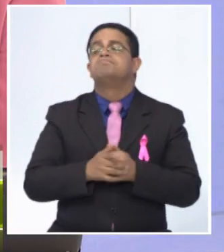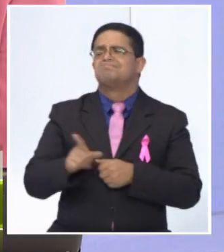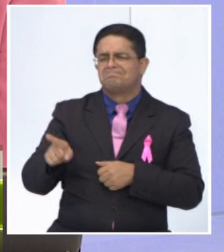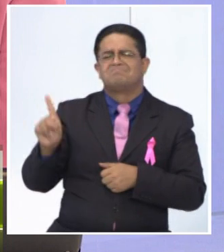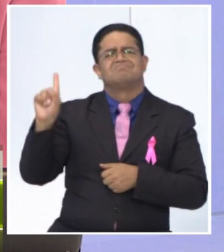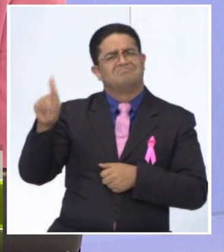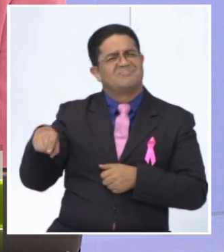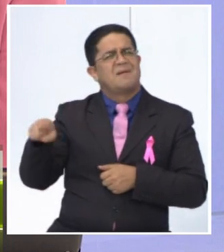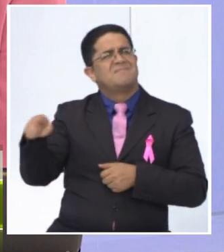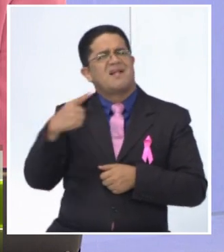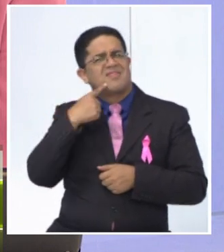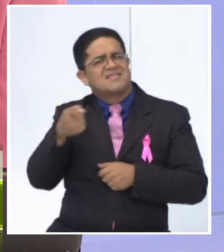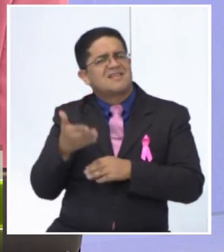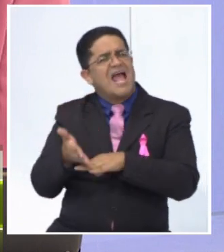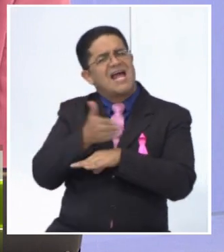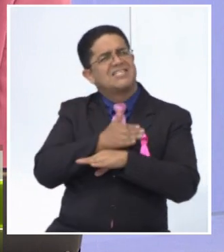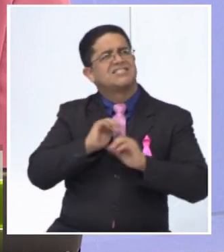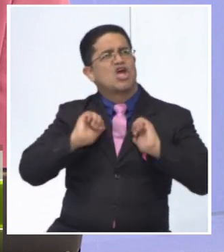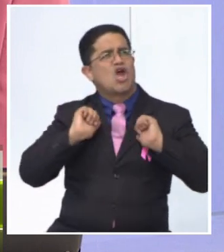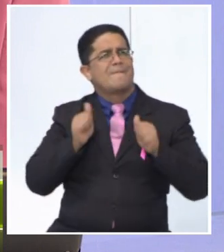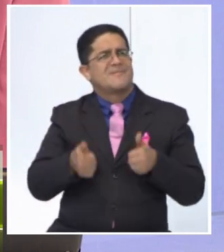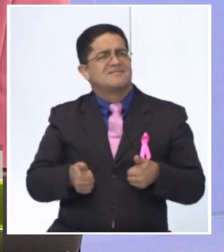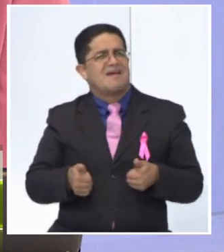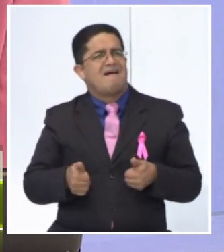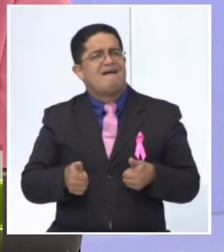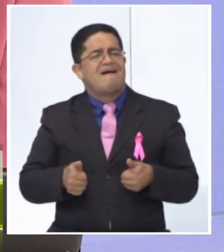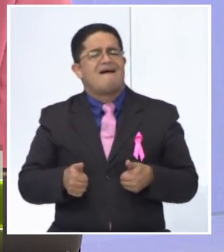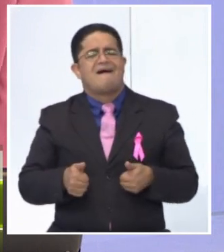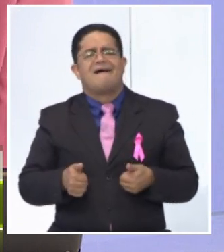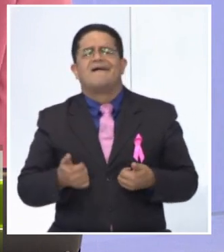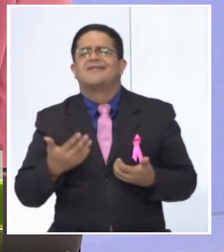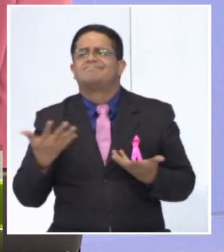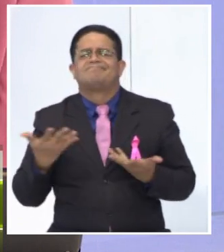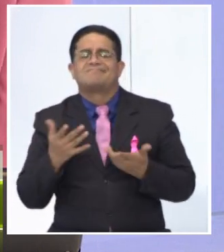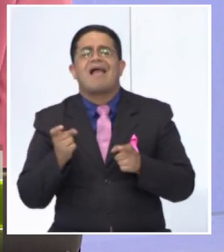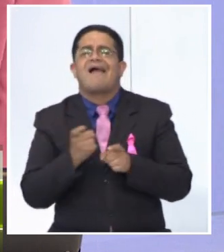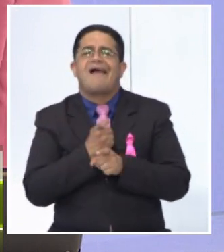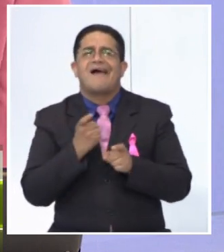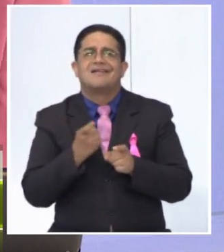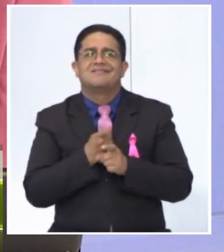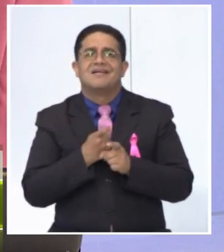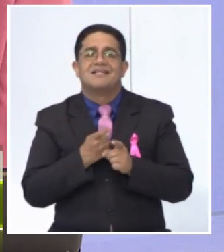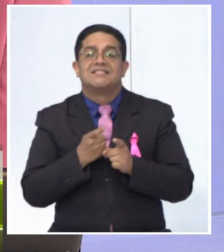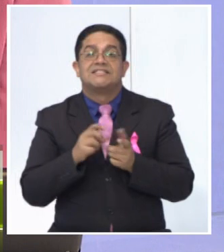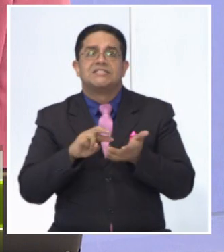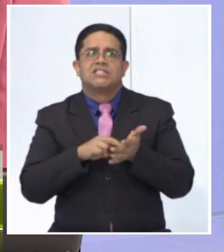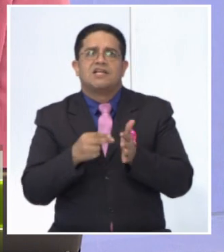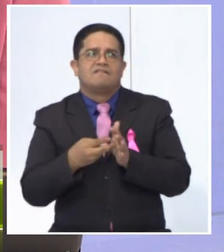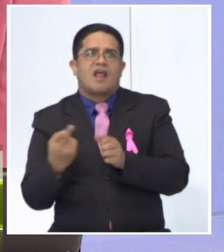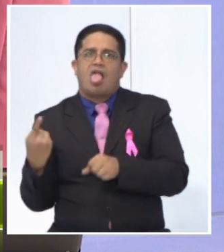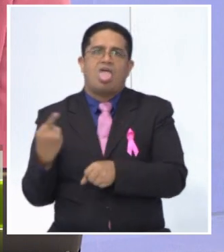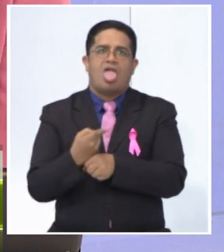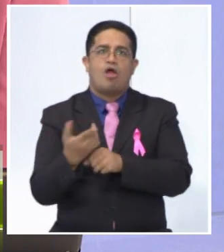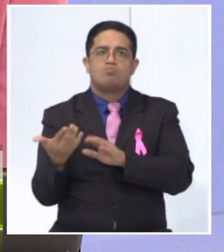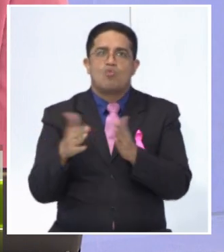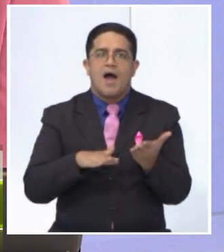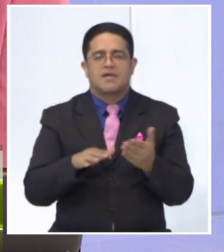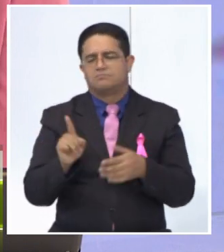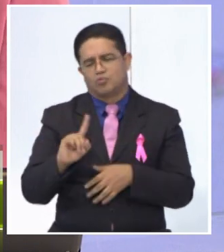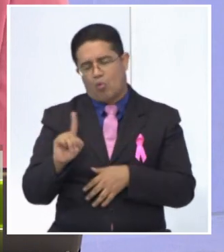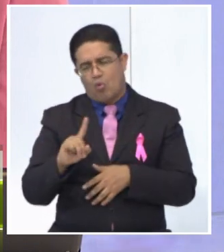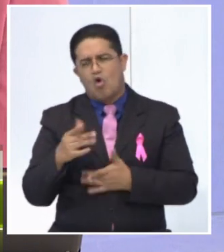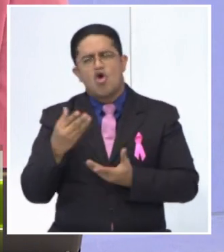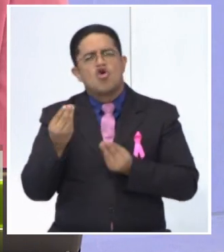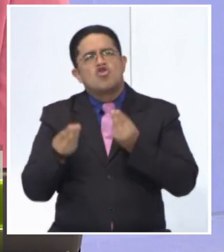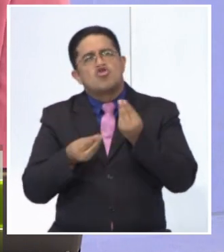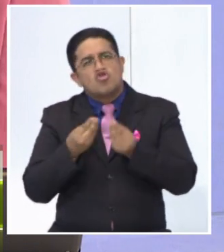algo muy importante antes de comenzar, cuando estábamos comenzando la entrevista, que el cáncer no es sinónimo de muerte. Exactamente. ¿Cómo poder expresar y